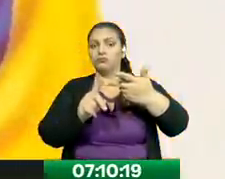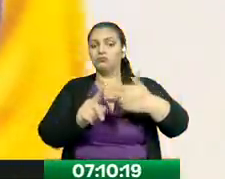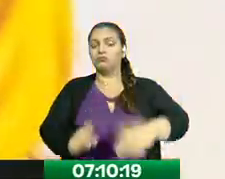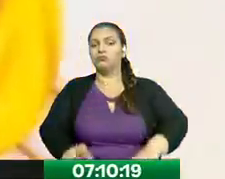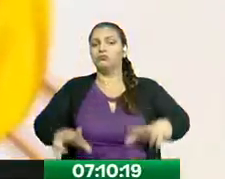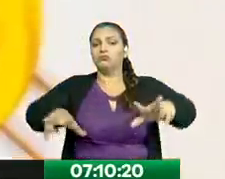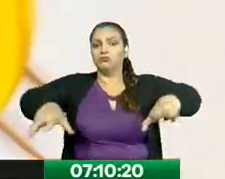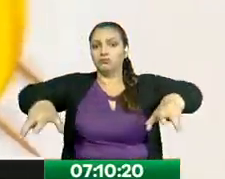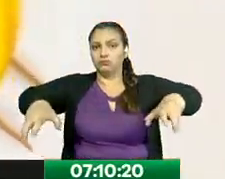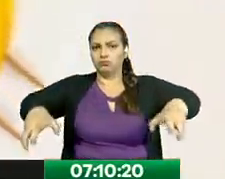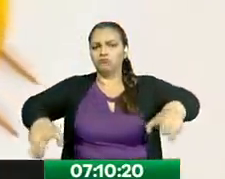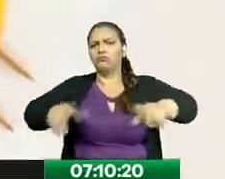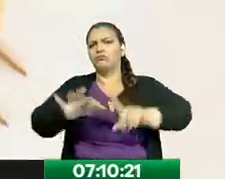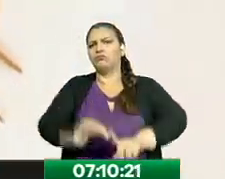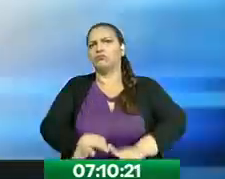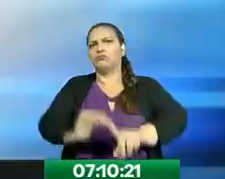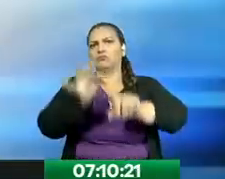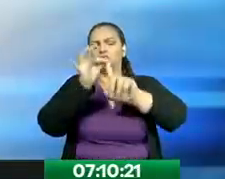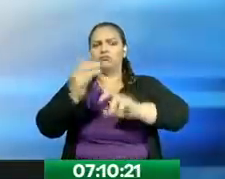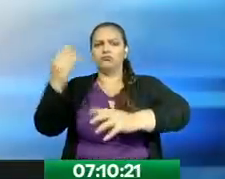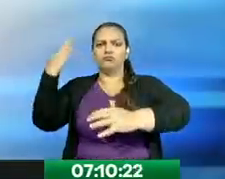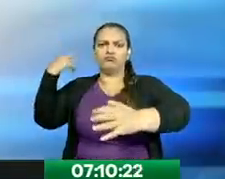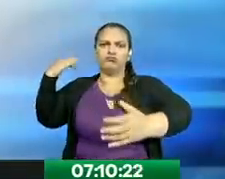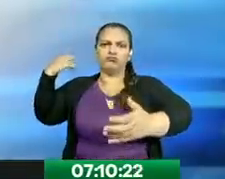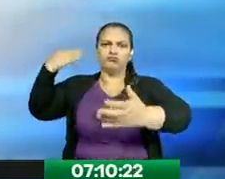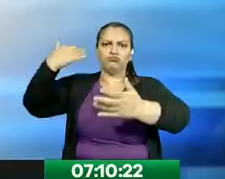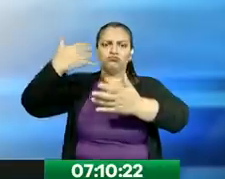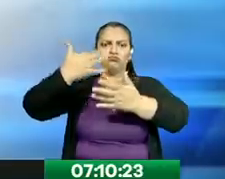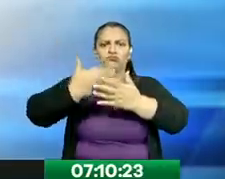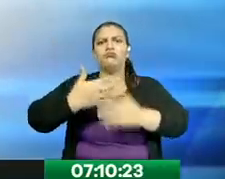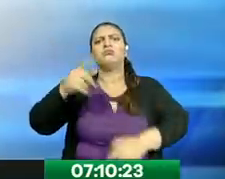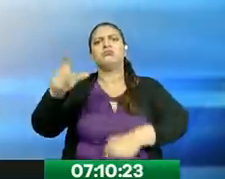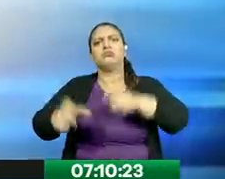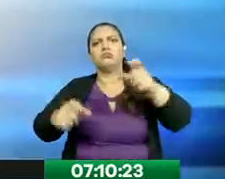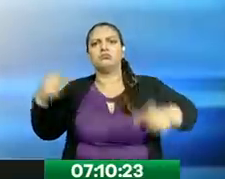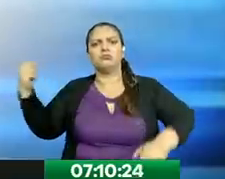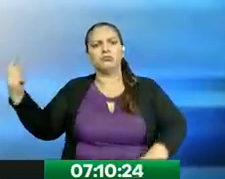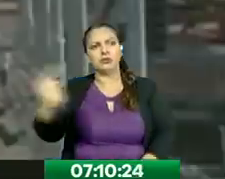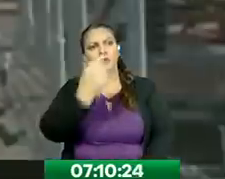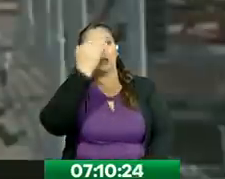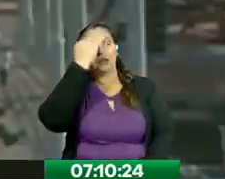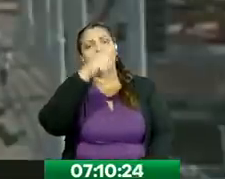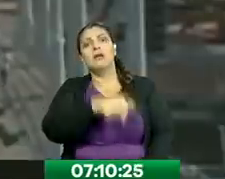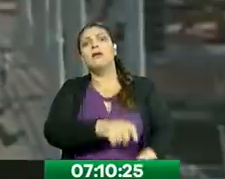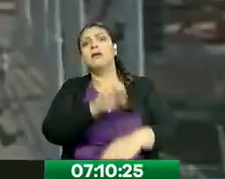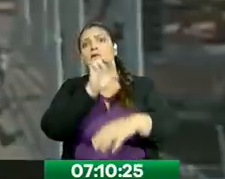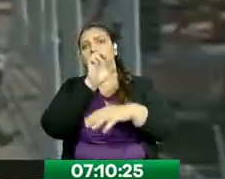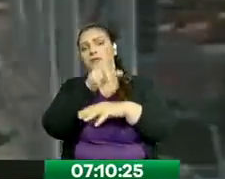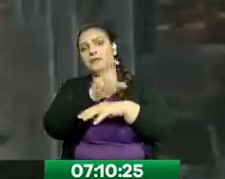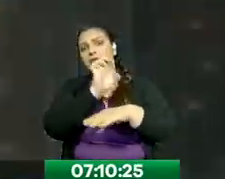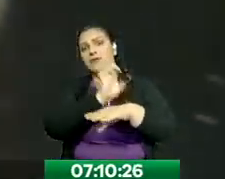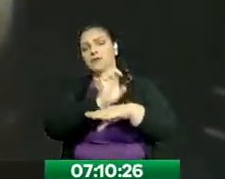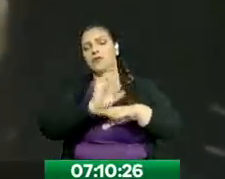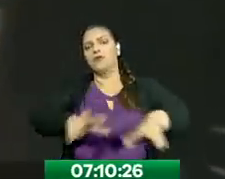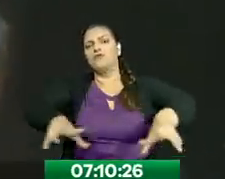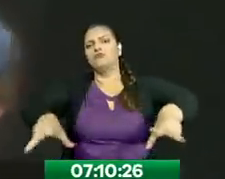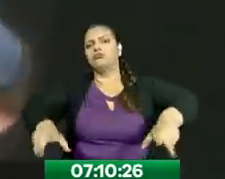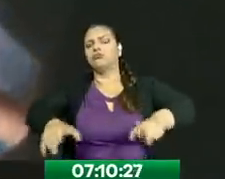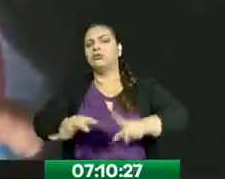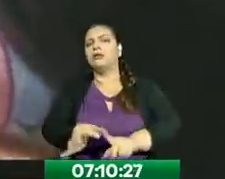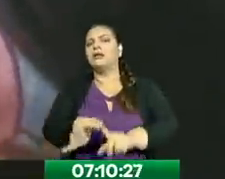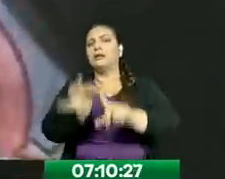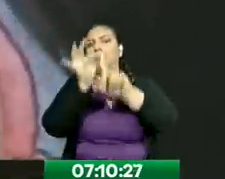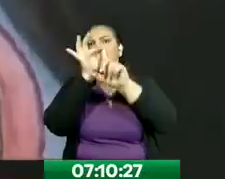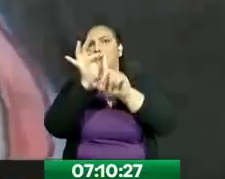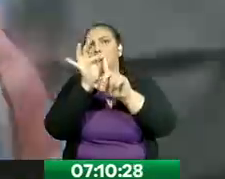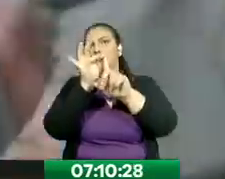su desarrollo a través de los años los primeros años de independencia vieron nacer el primer símbolo cívico que negro encontraría